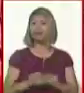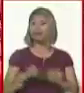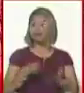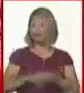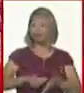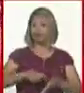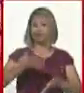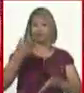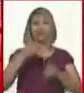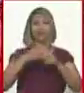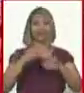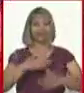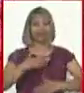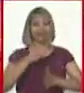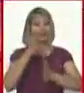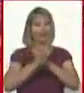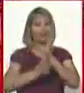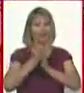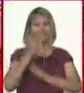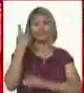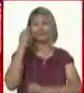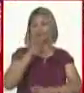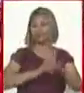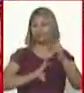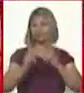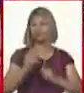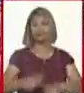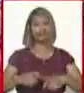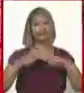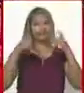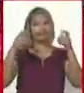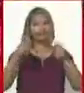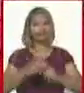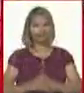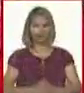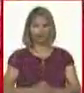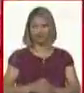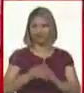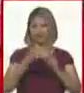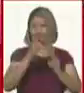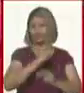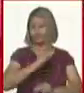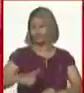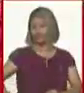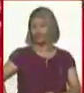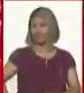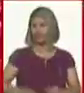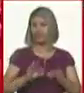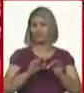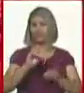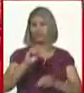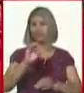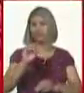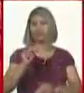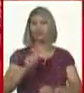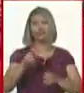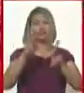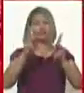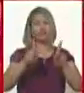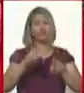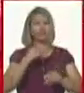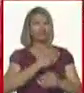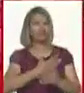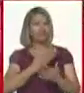caro, pero gratis para el pueblo, como regalo del honorable alcalde, de la arquitecta Sosa, de mi